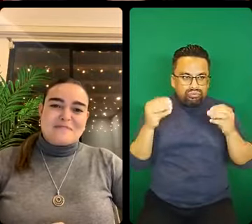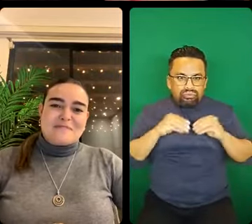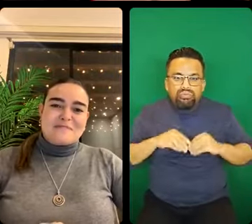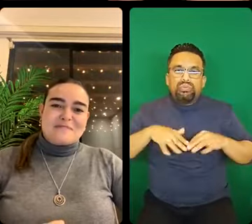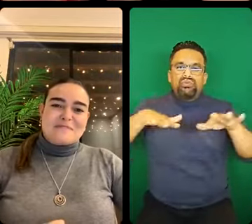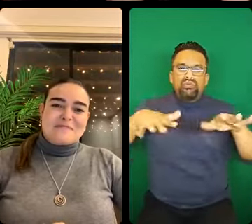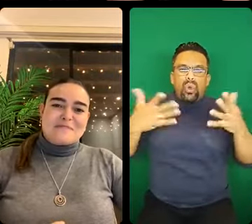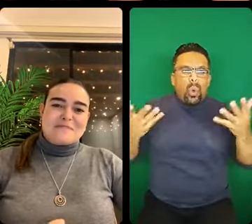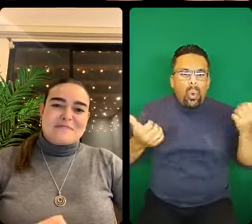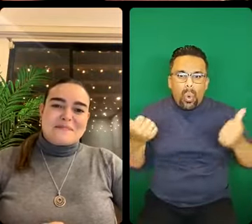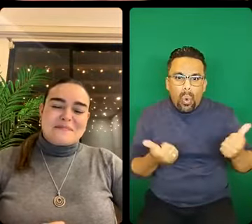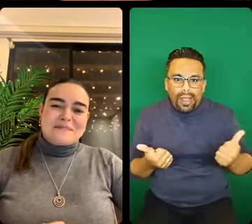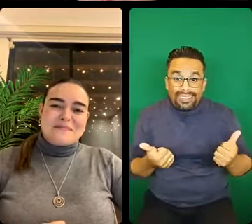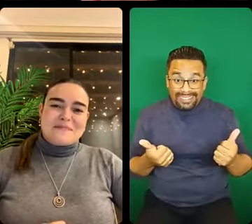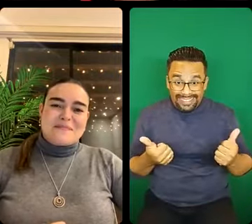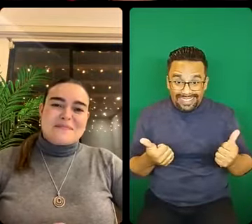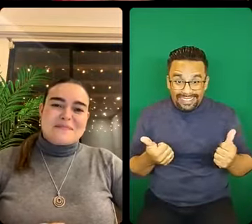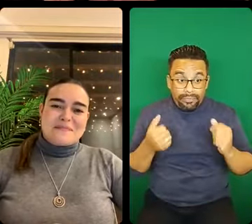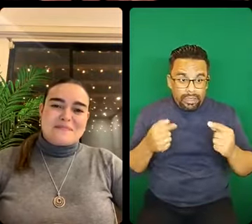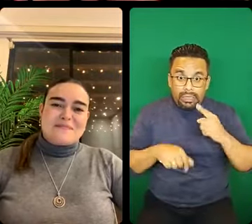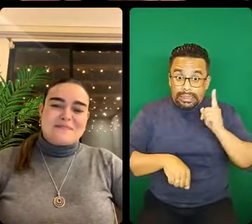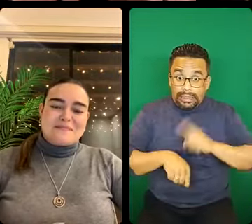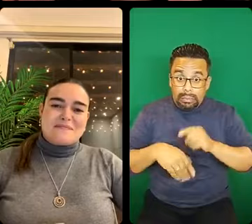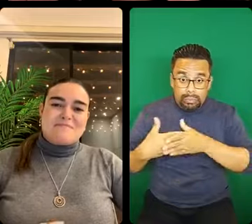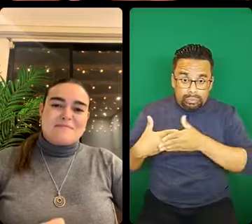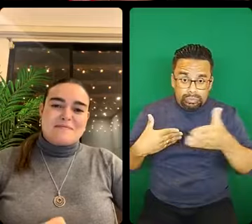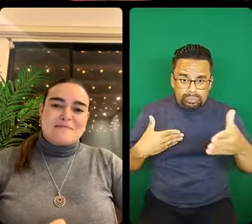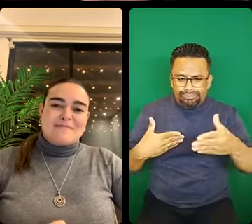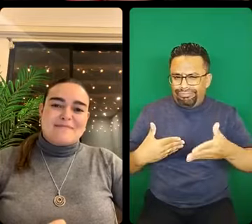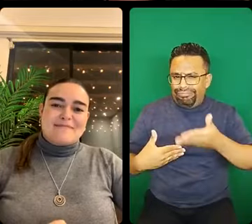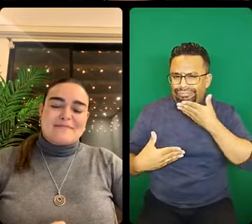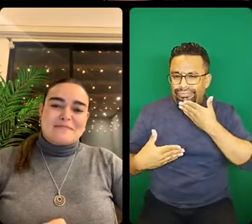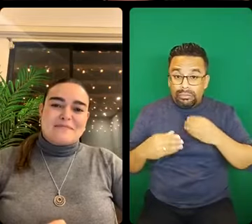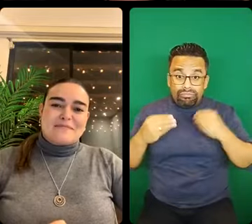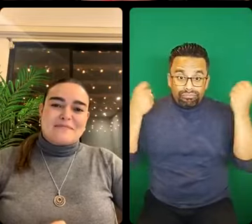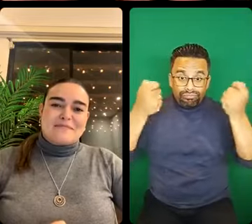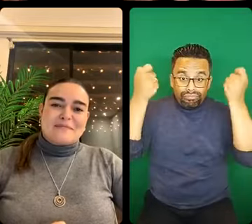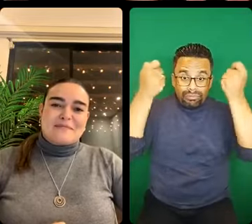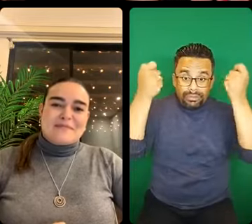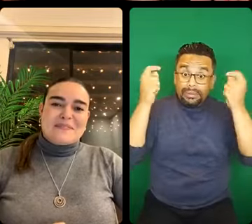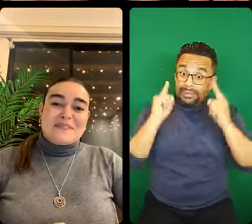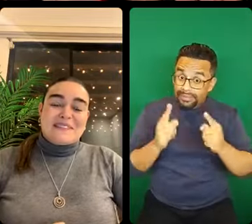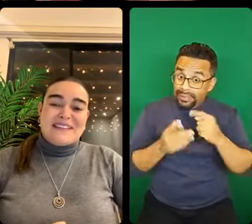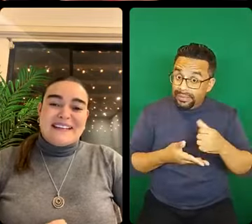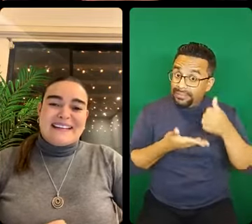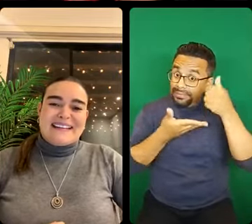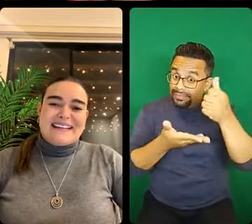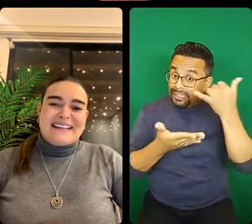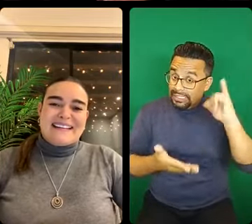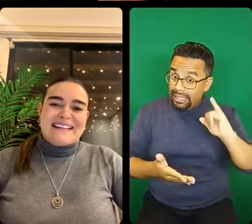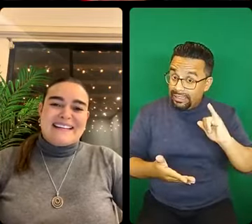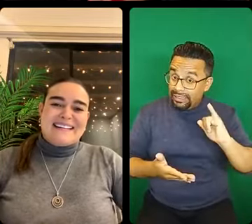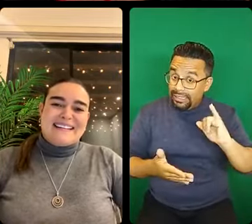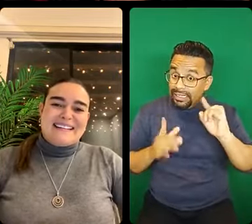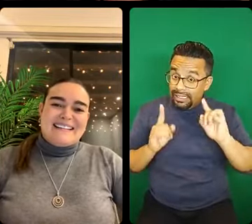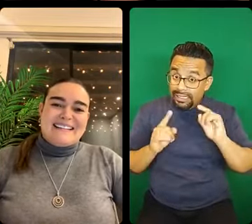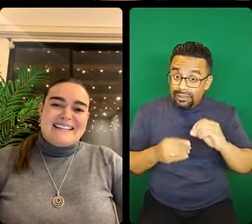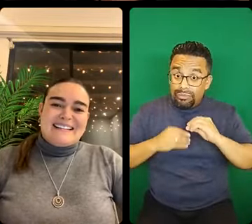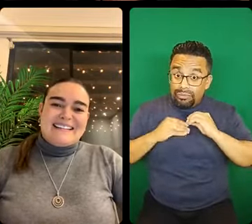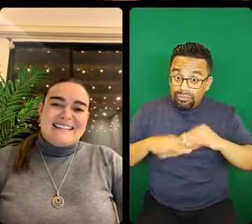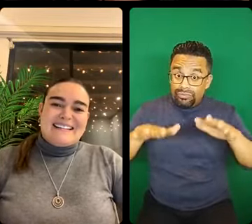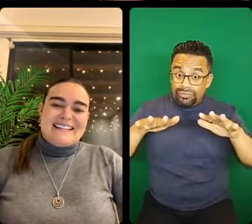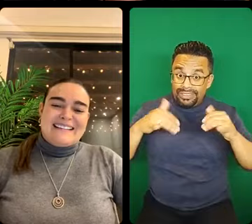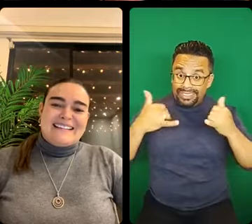encontrar, empiecen que van a tener mucho tiempo en este momento para armar una campaña, porque además se las premiamos, ¿no? O sea, la campaña publicitaria se premia.